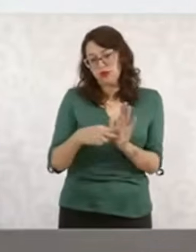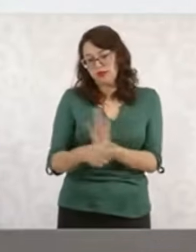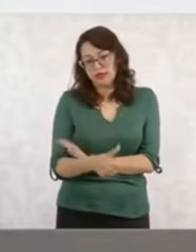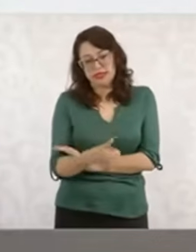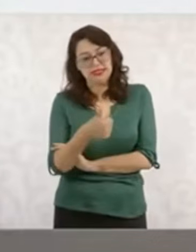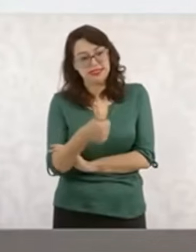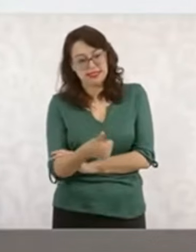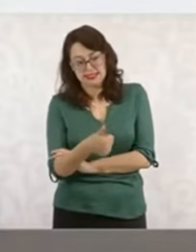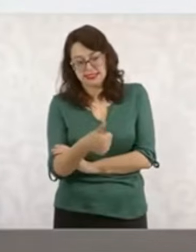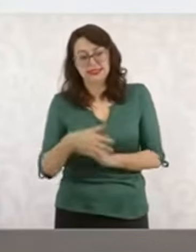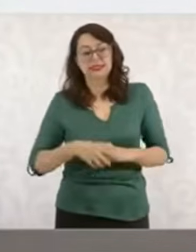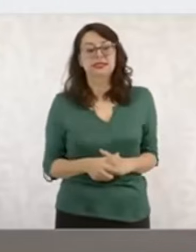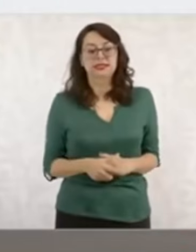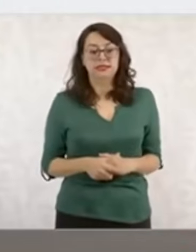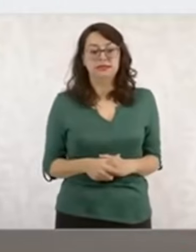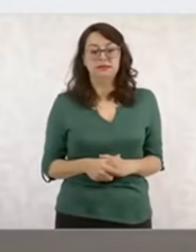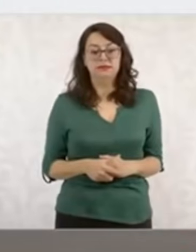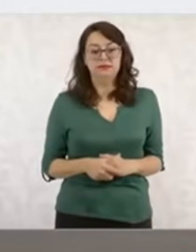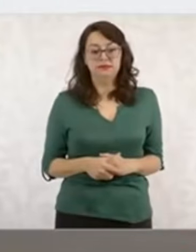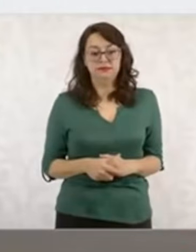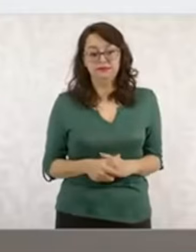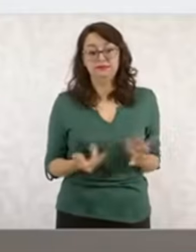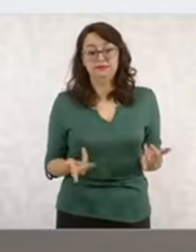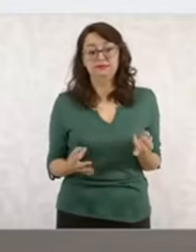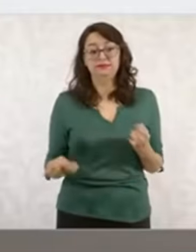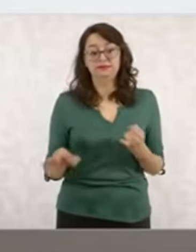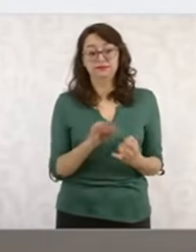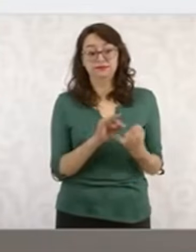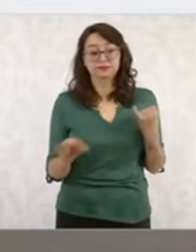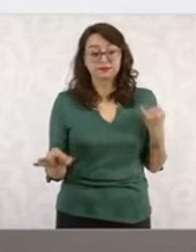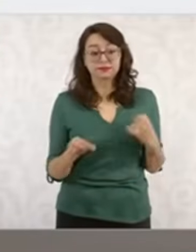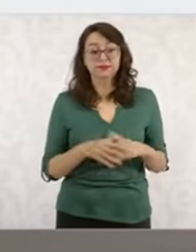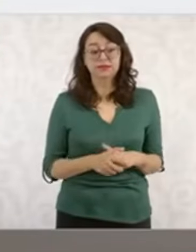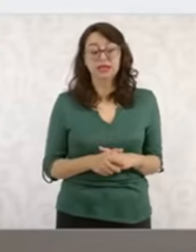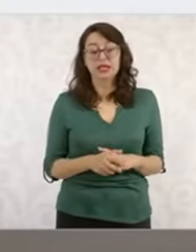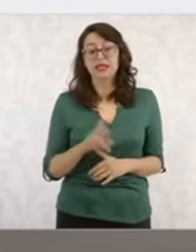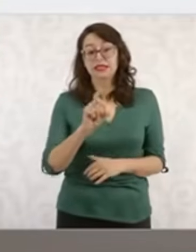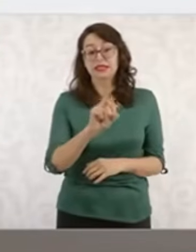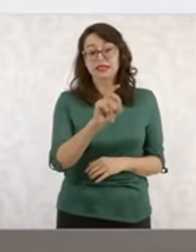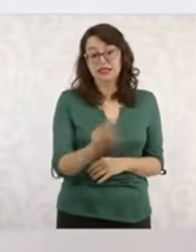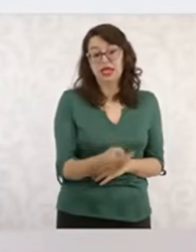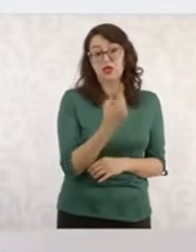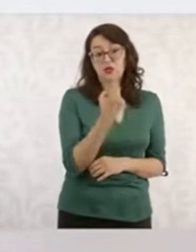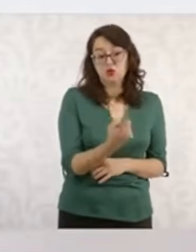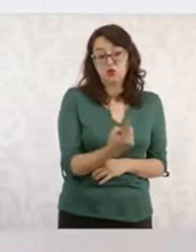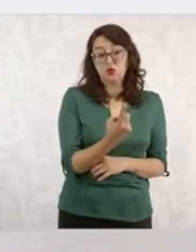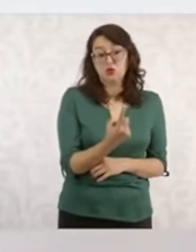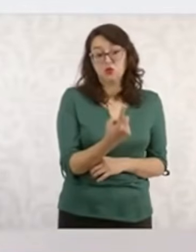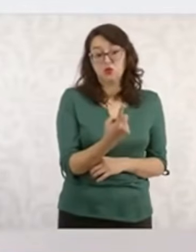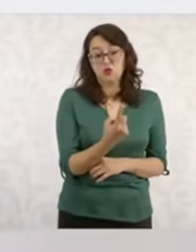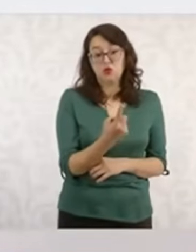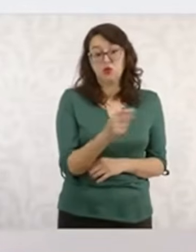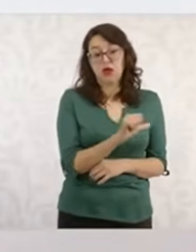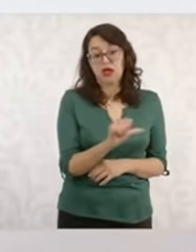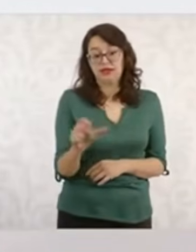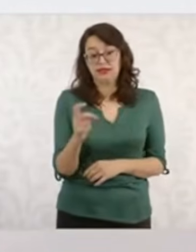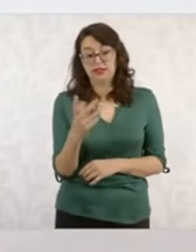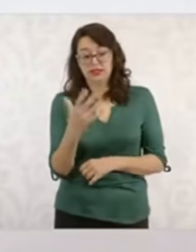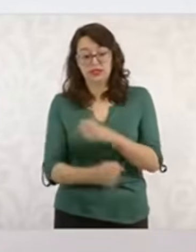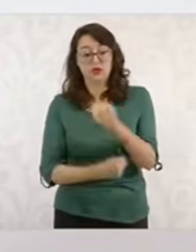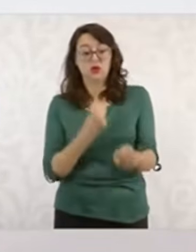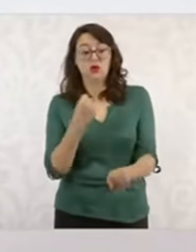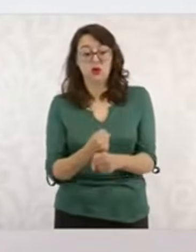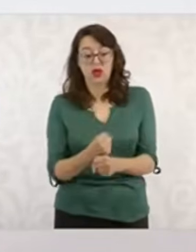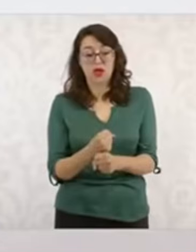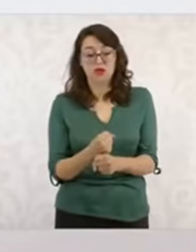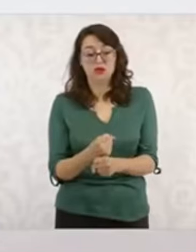completo, y el 2006, y finalmente esta cobertura del 50%, que corresponde una parte al gobierno de Fox, otra parte al